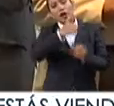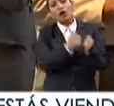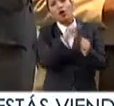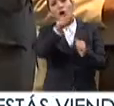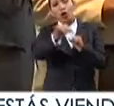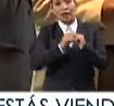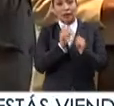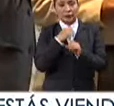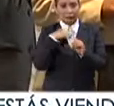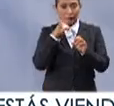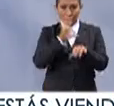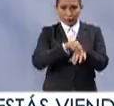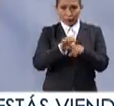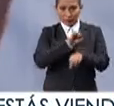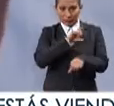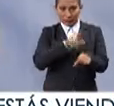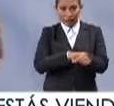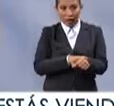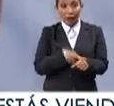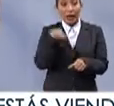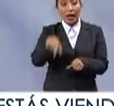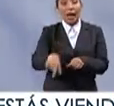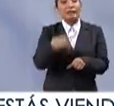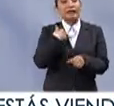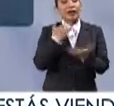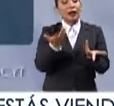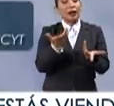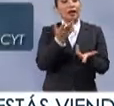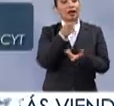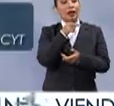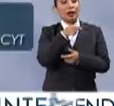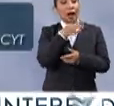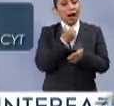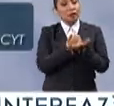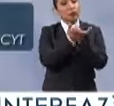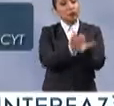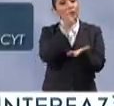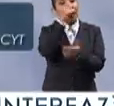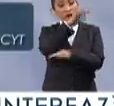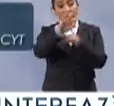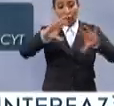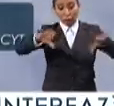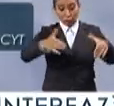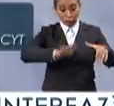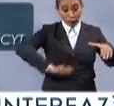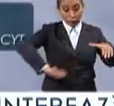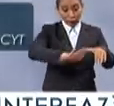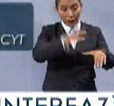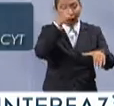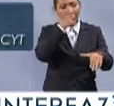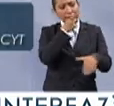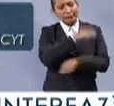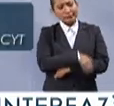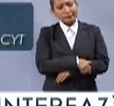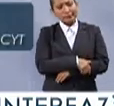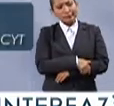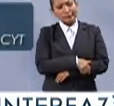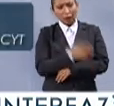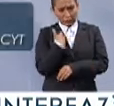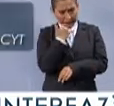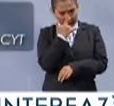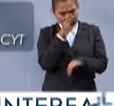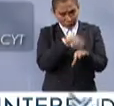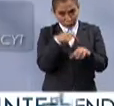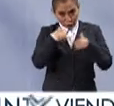través de una licencia especial performance es un mecanismo que básicamente ayuda a toda la comunidad a decir que me